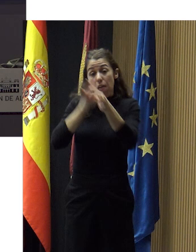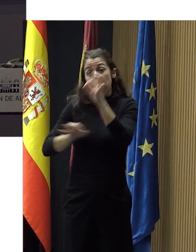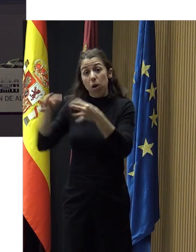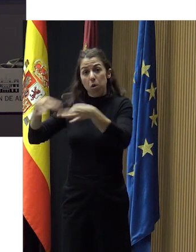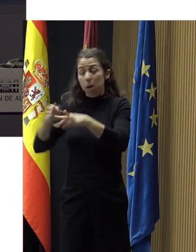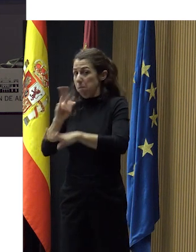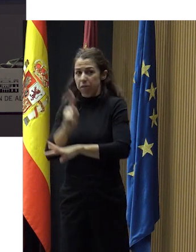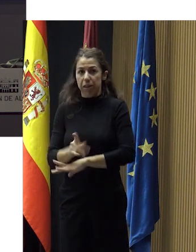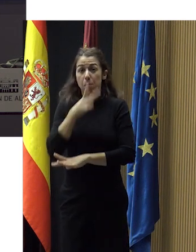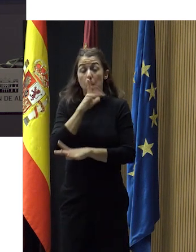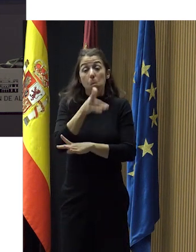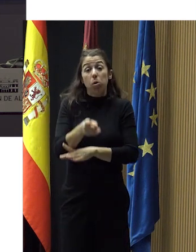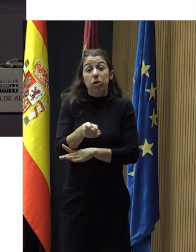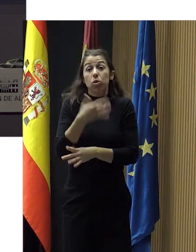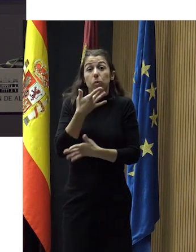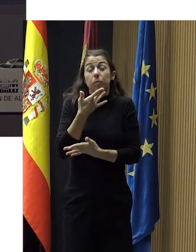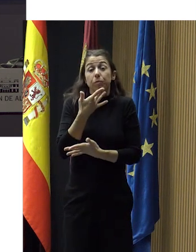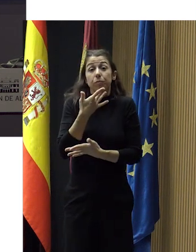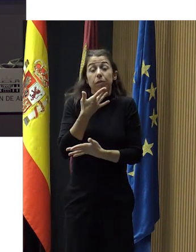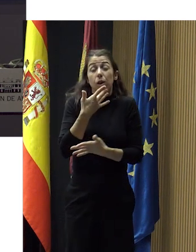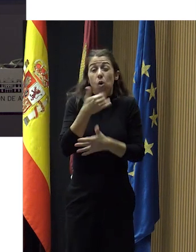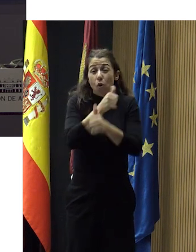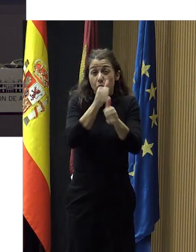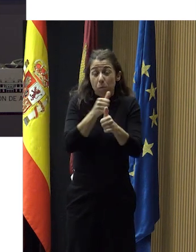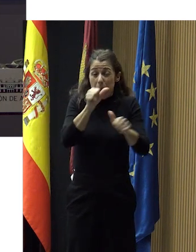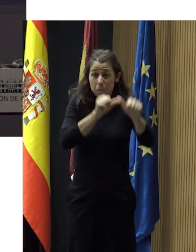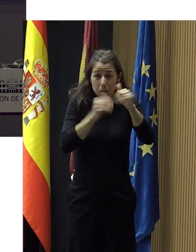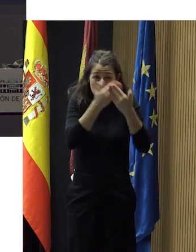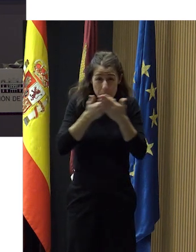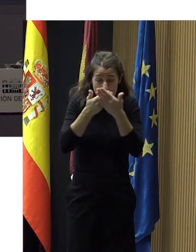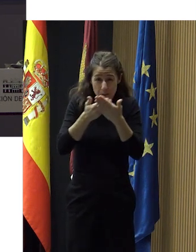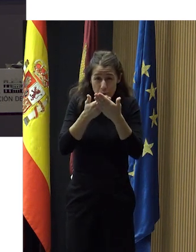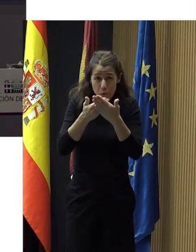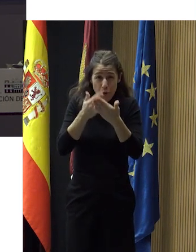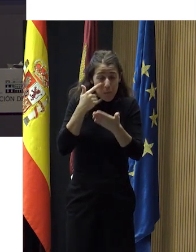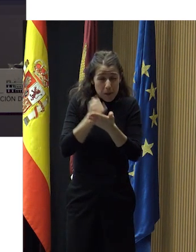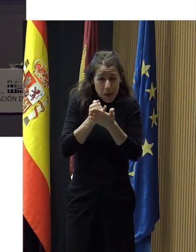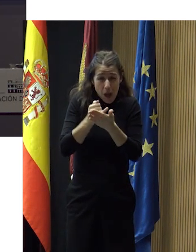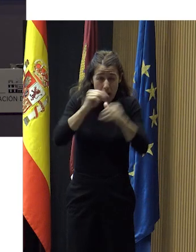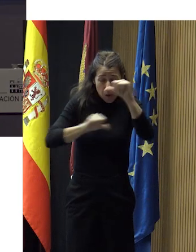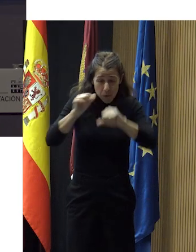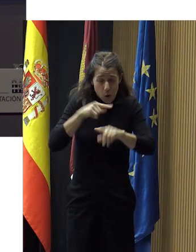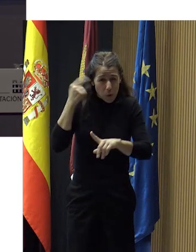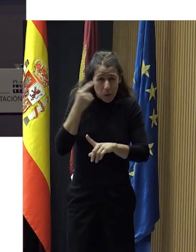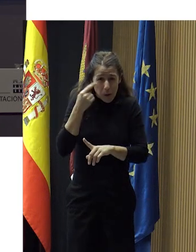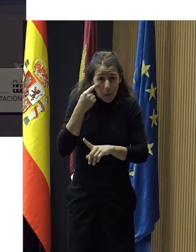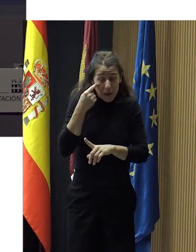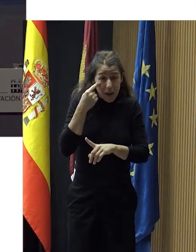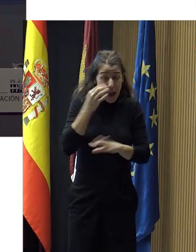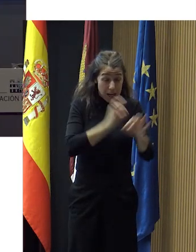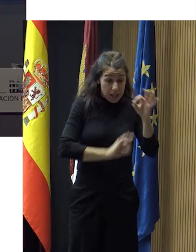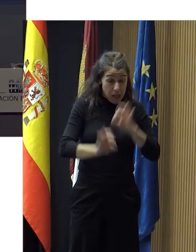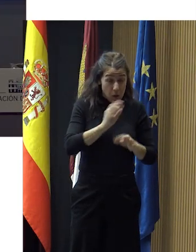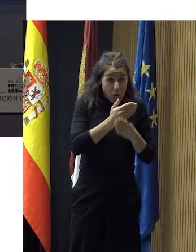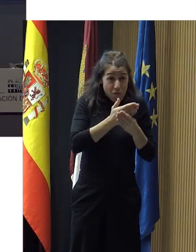normales. De esa manera, pues, llevando a cabo investigaciones en el laboratorio, detectaríamos cuál es ese error en la célula